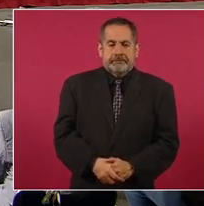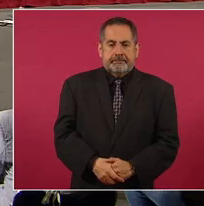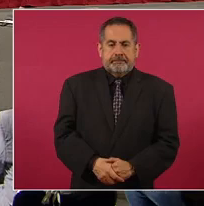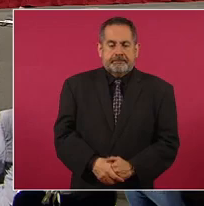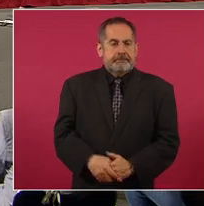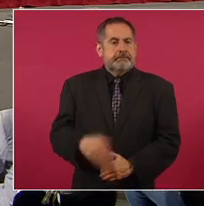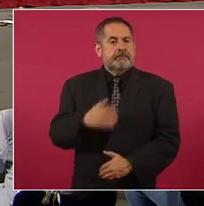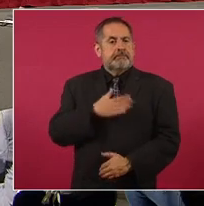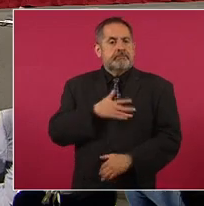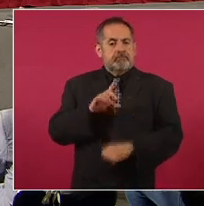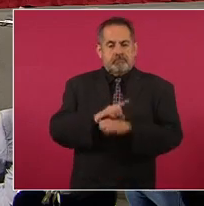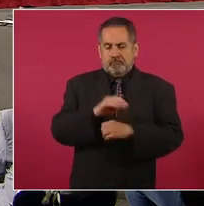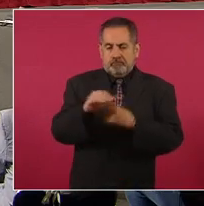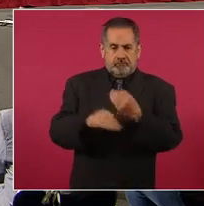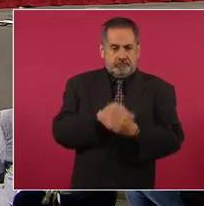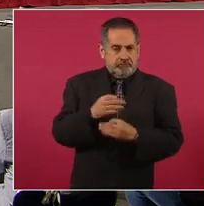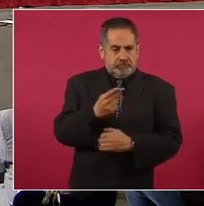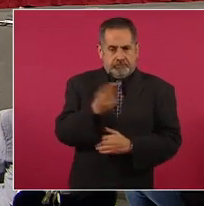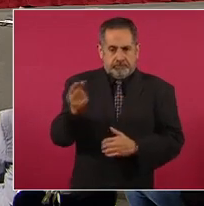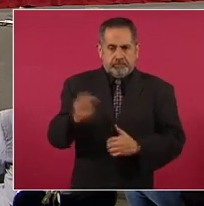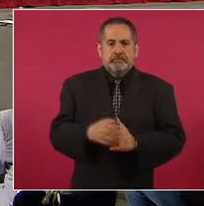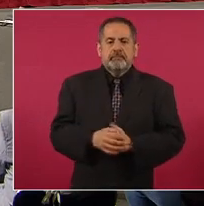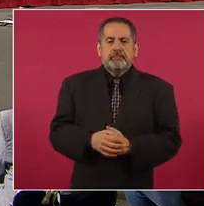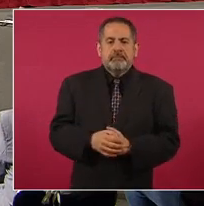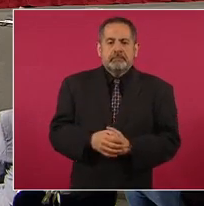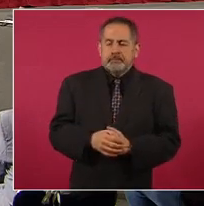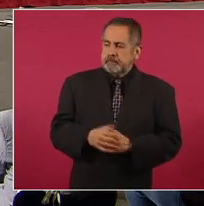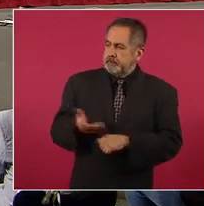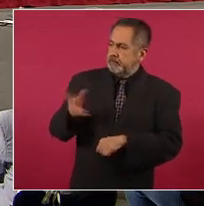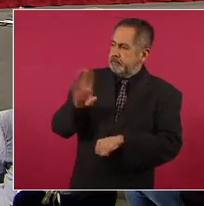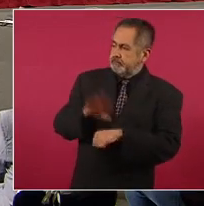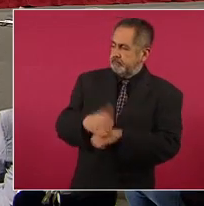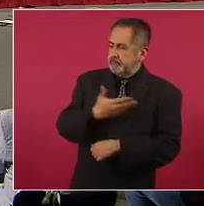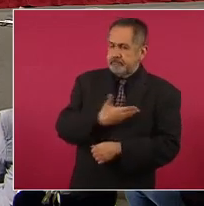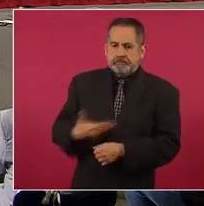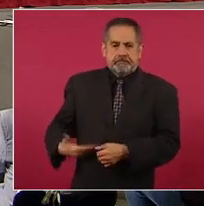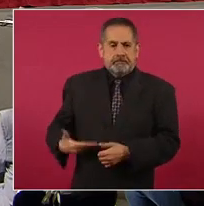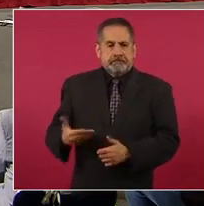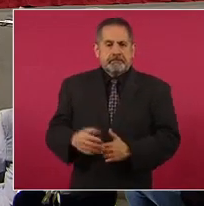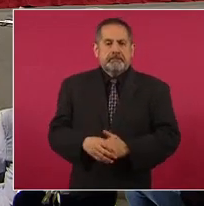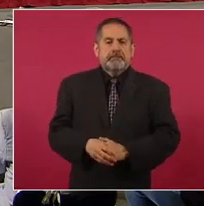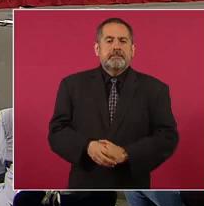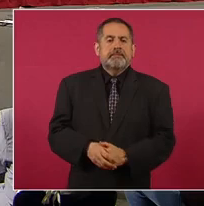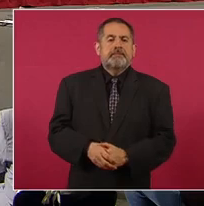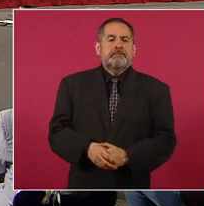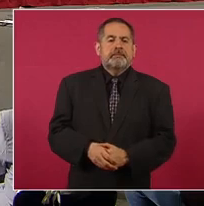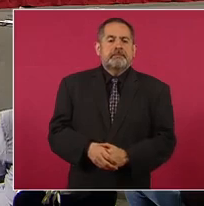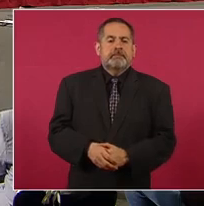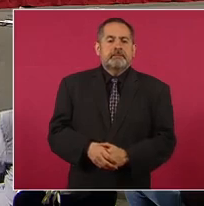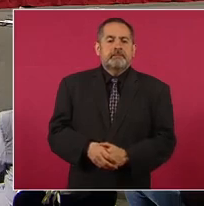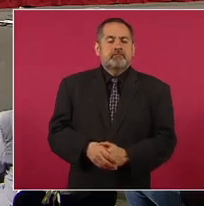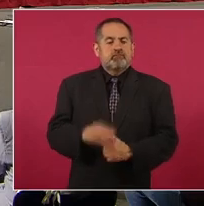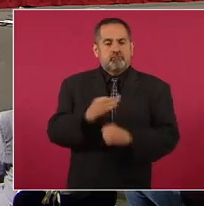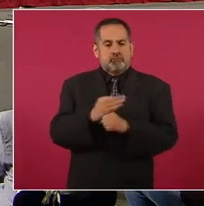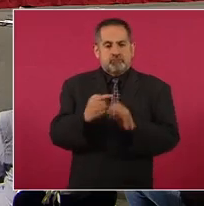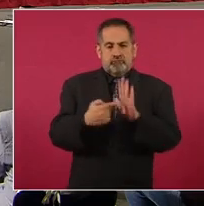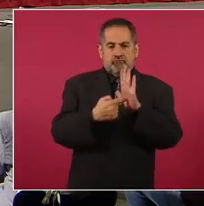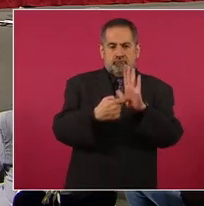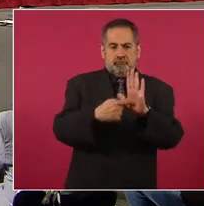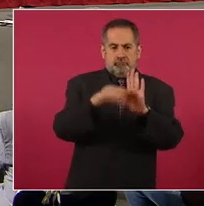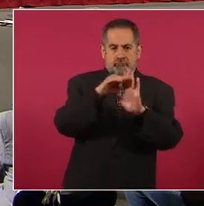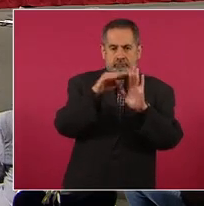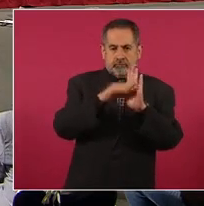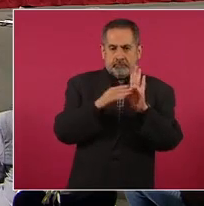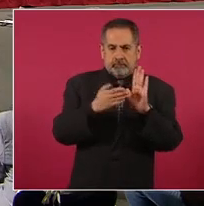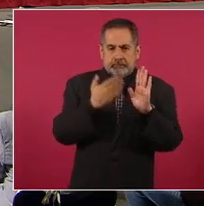Buenos días, tengan todas y todos ustedes. Con su autorización, señor presidente, vamos a rendir cuenta, a